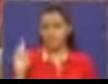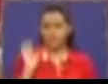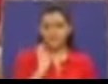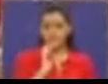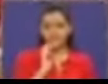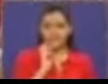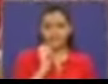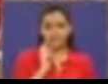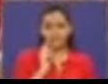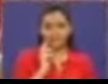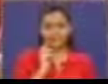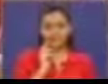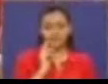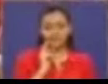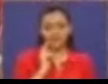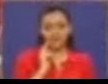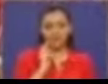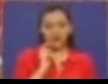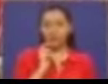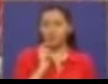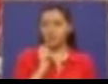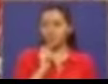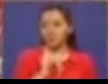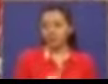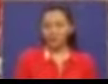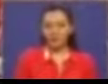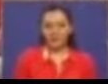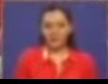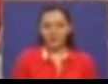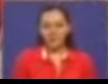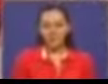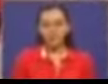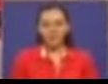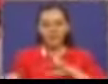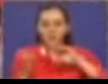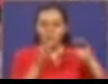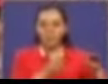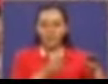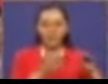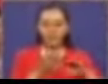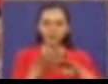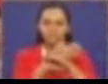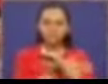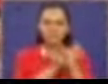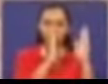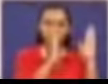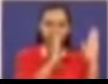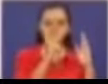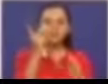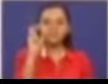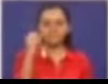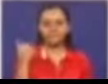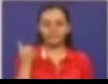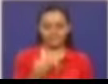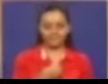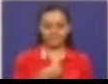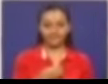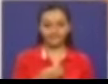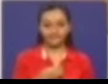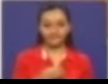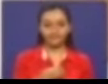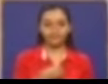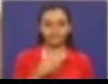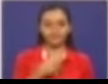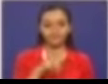¿Tienen el resto o no? Pongan la siguiente diapositiva. Bueno, pónganme la anterior. Aquí solo hay 20 los que han obtenido medallas, pero hay